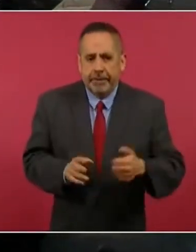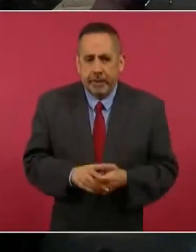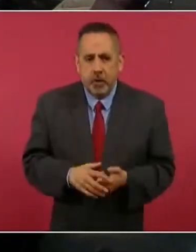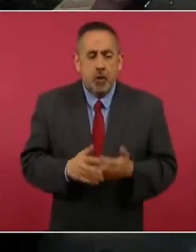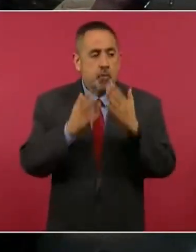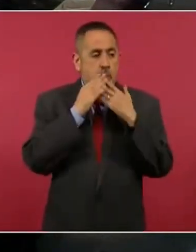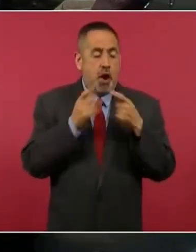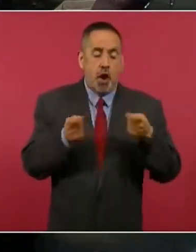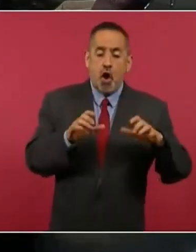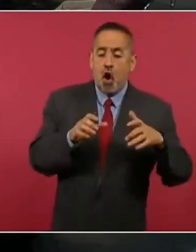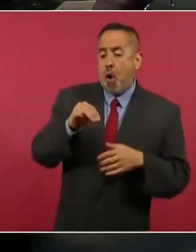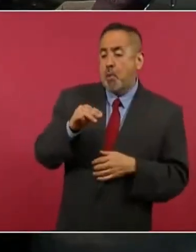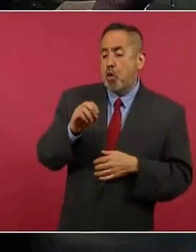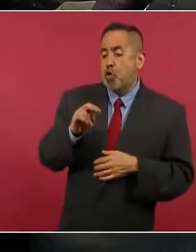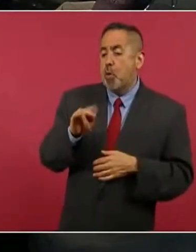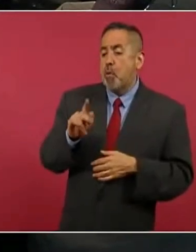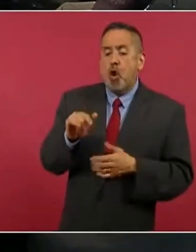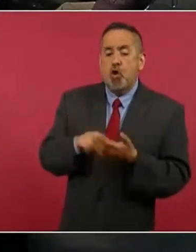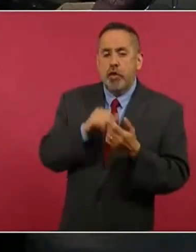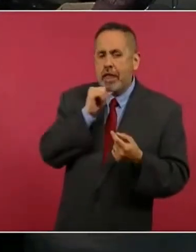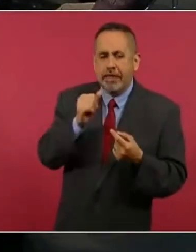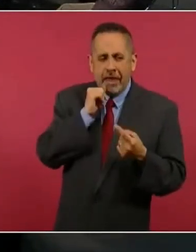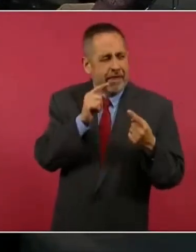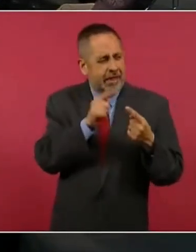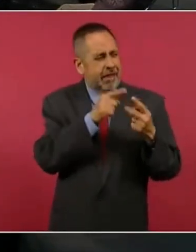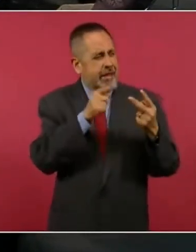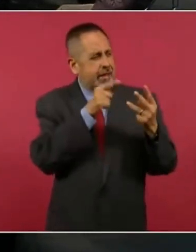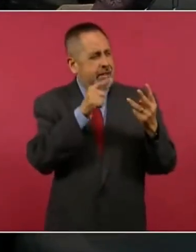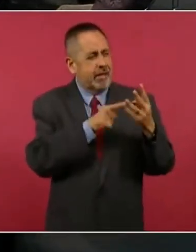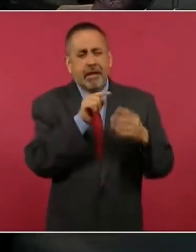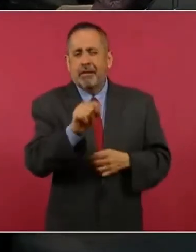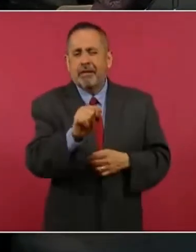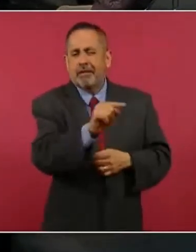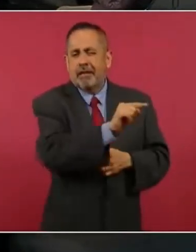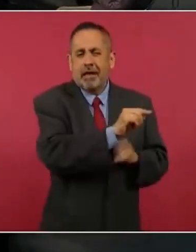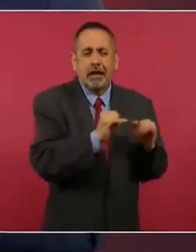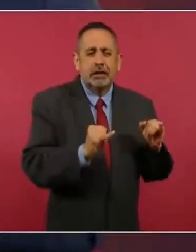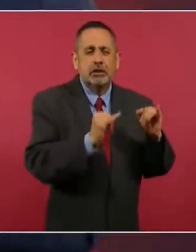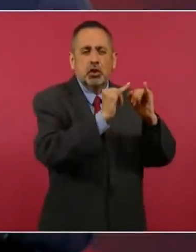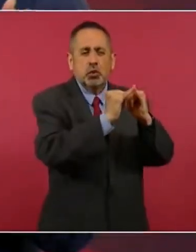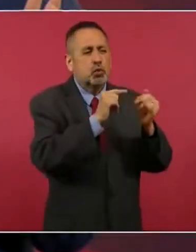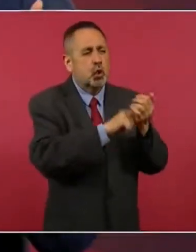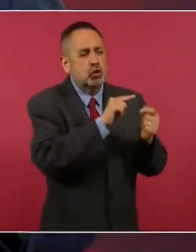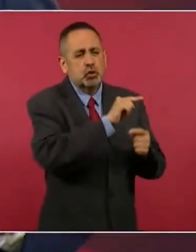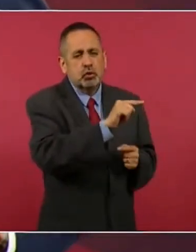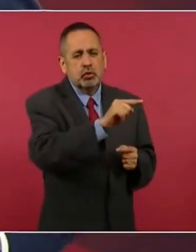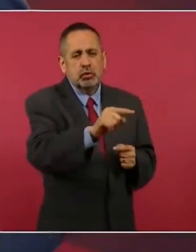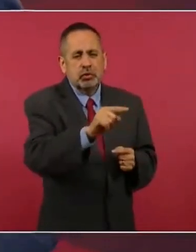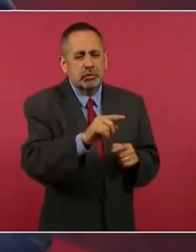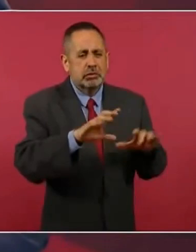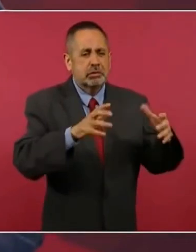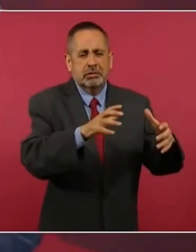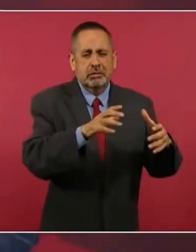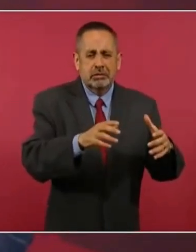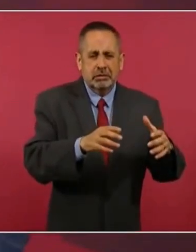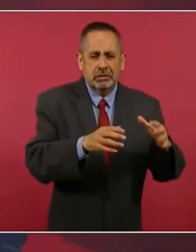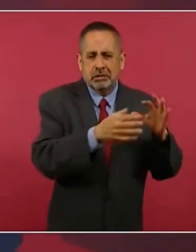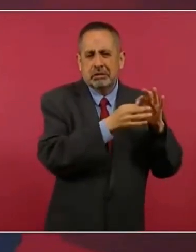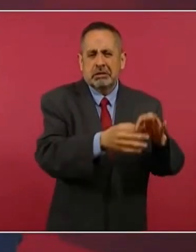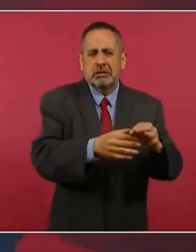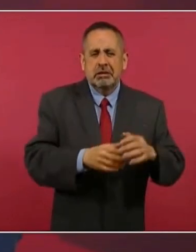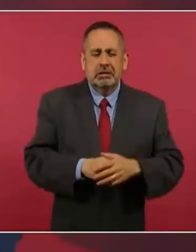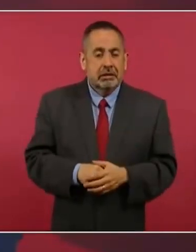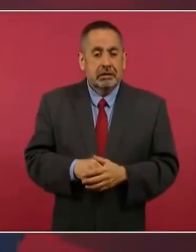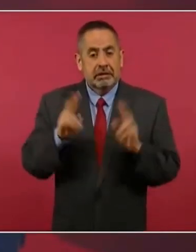haber monopolios. Sí, todos estos organismos que se crearon, de la llamada, coordinar los organismos. Sí,